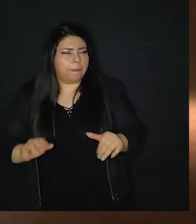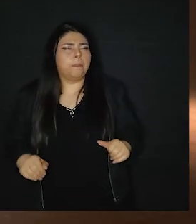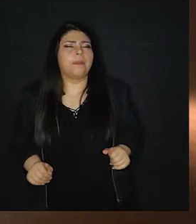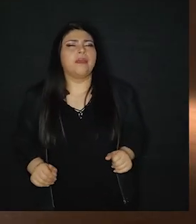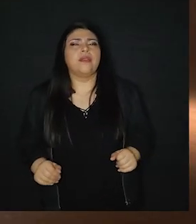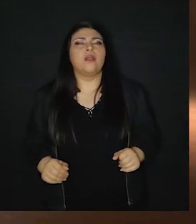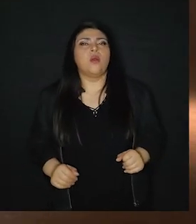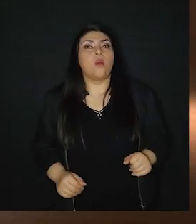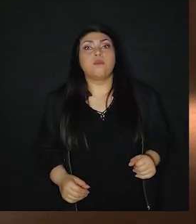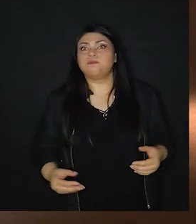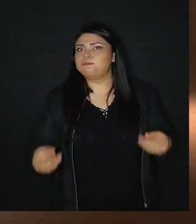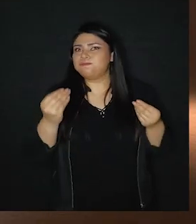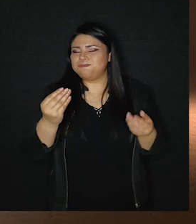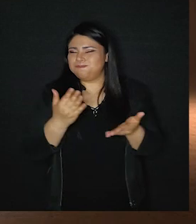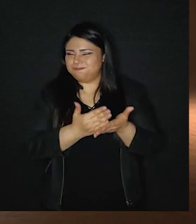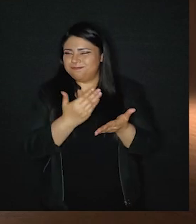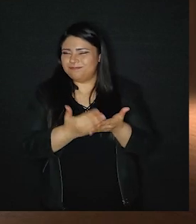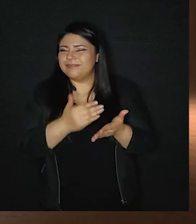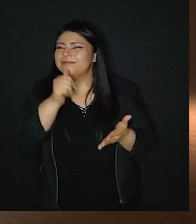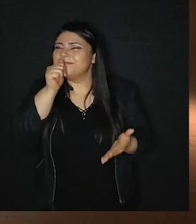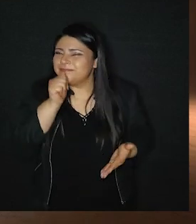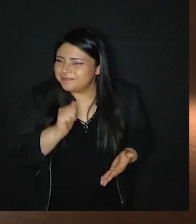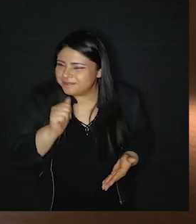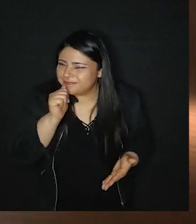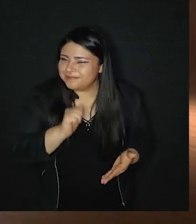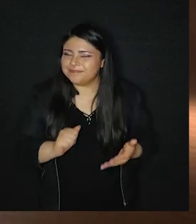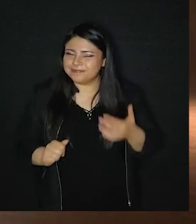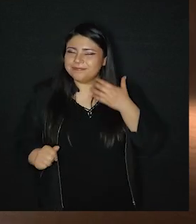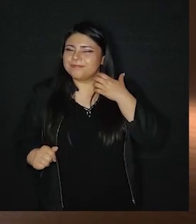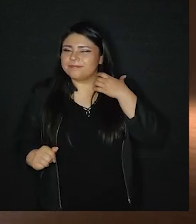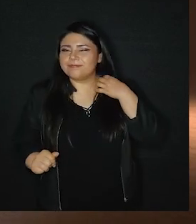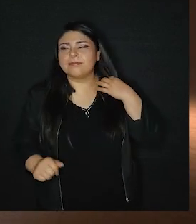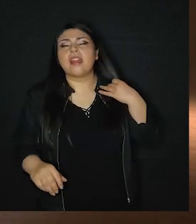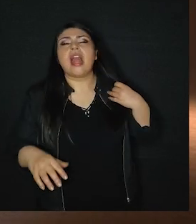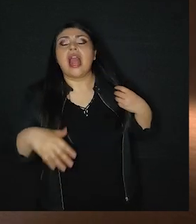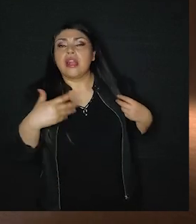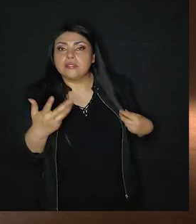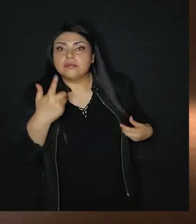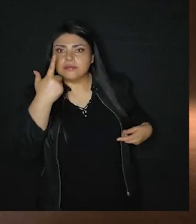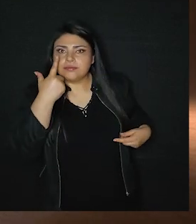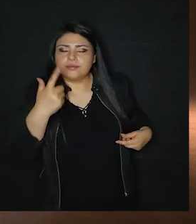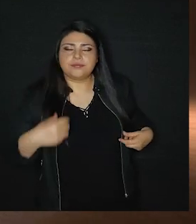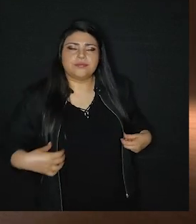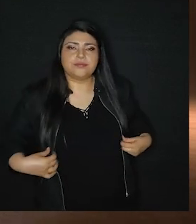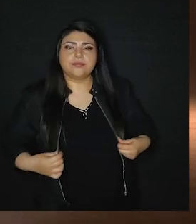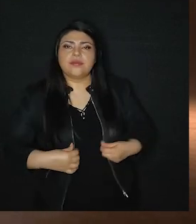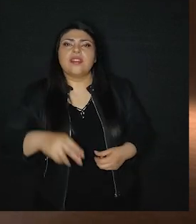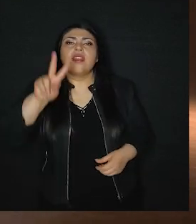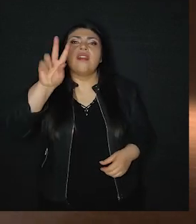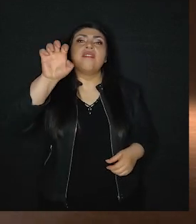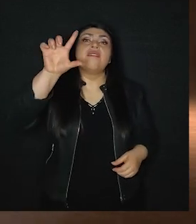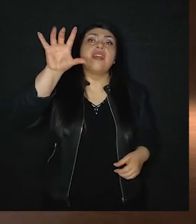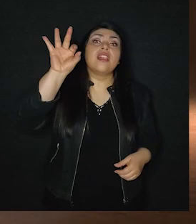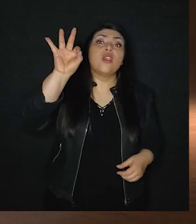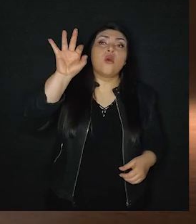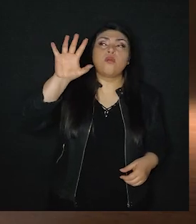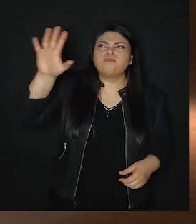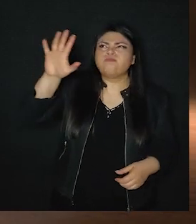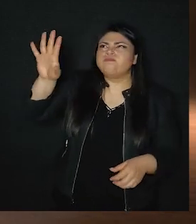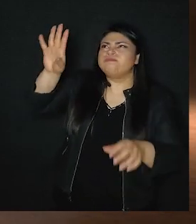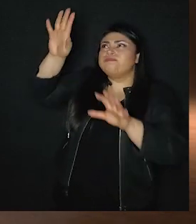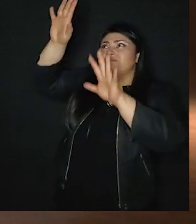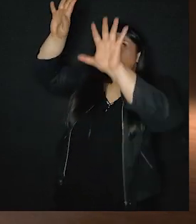con algunos versículos y si no tenemos paciencia Pues el velo es lo que separaba el lugar